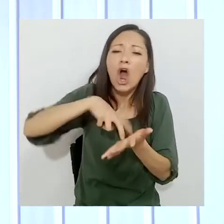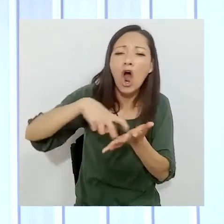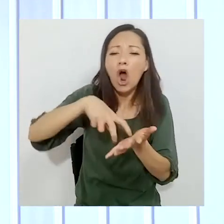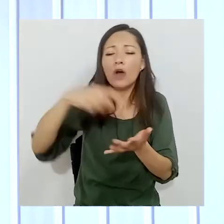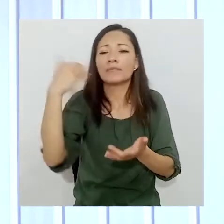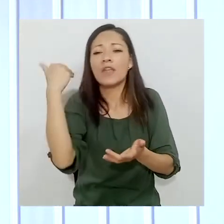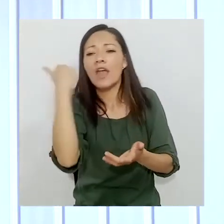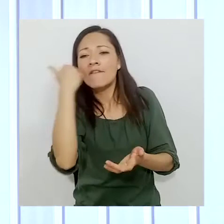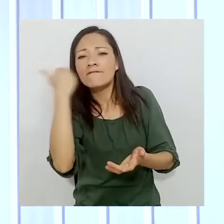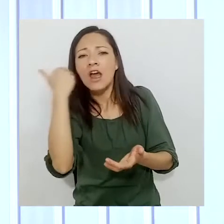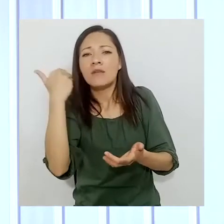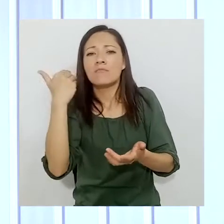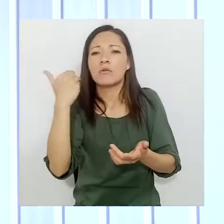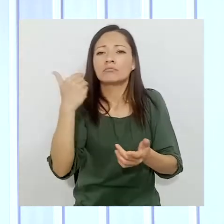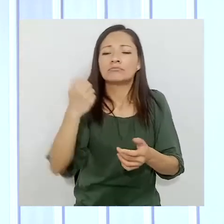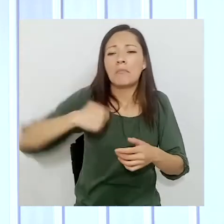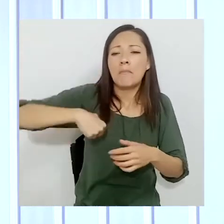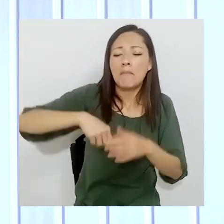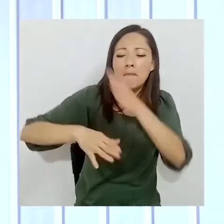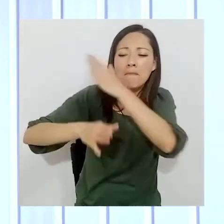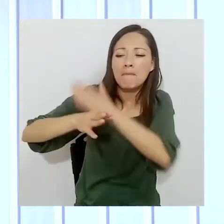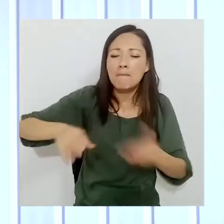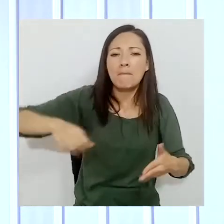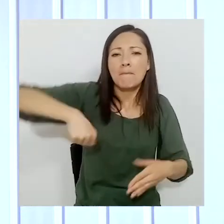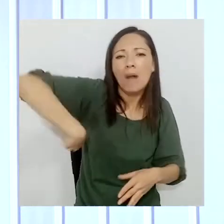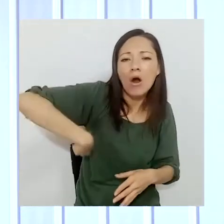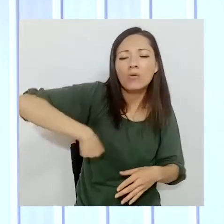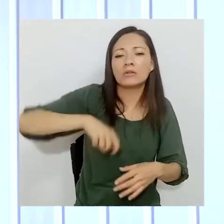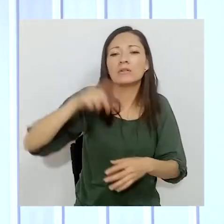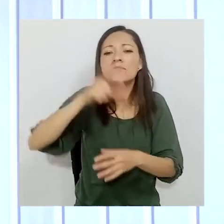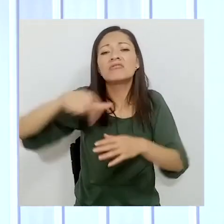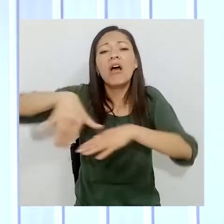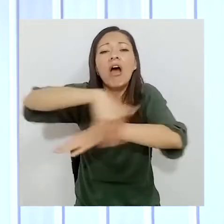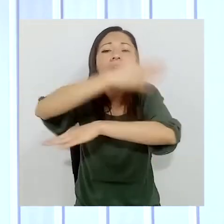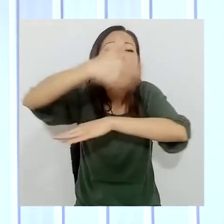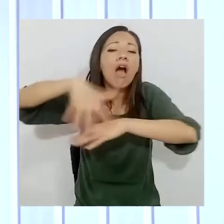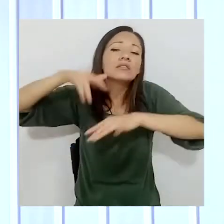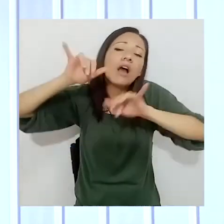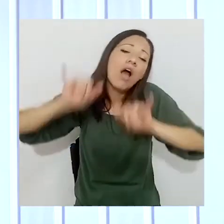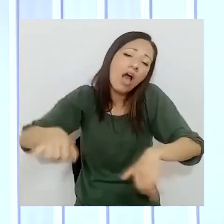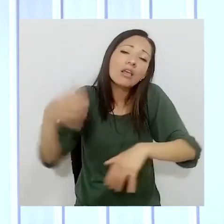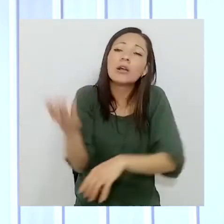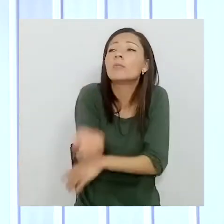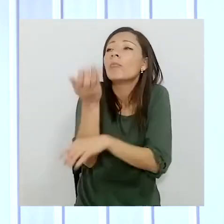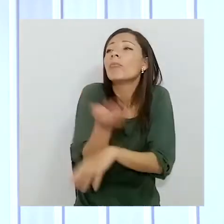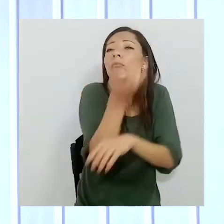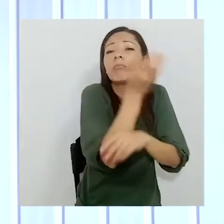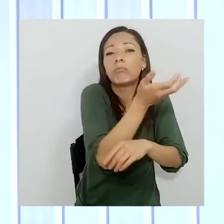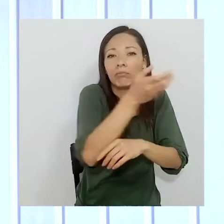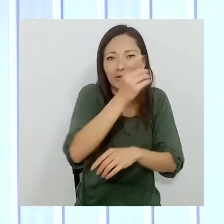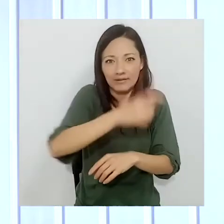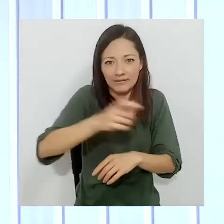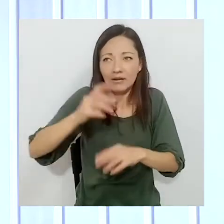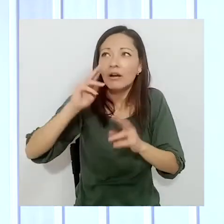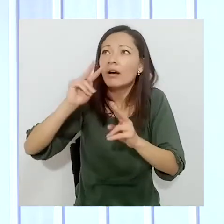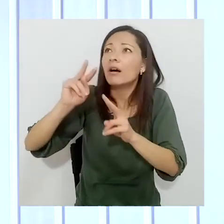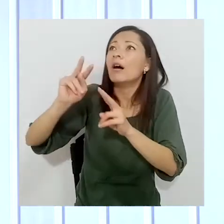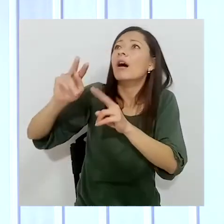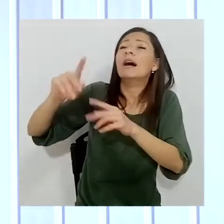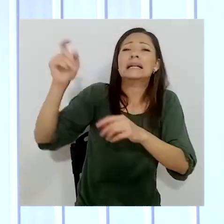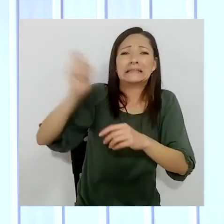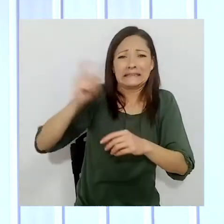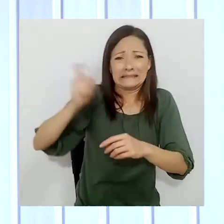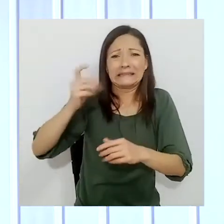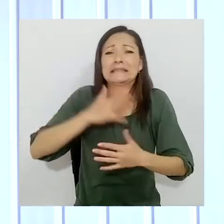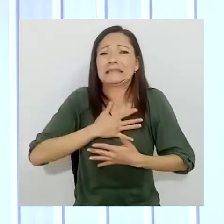los enfermos, los mancos, los que estaban botados en el camino en situación de indigencia, los que reconocieron su